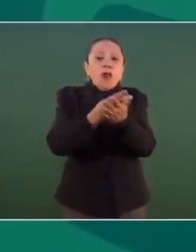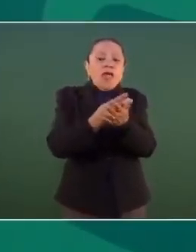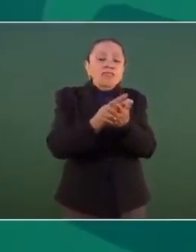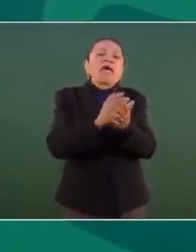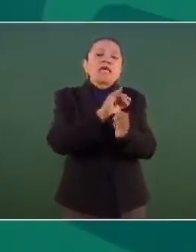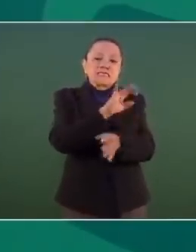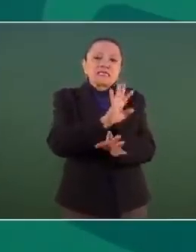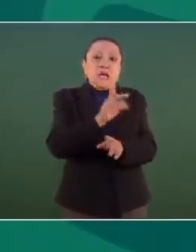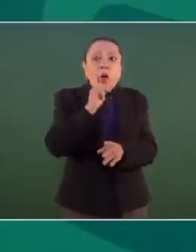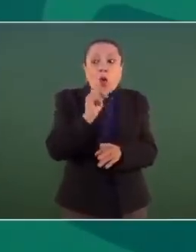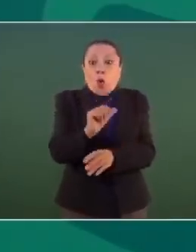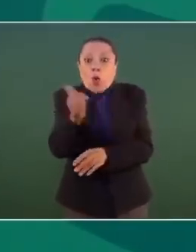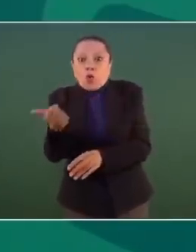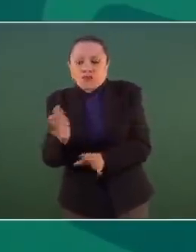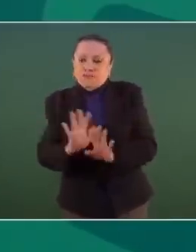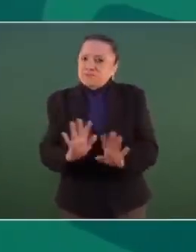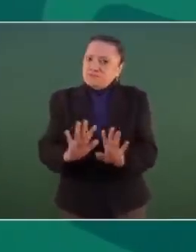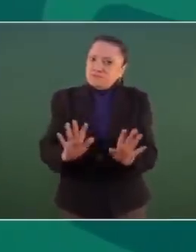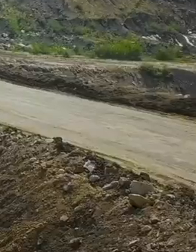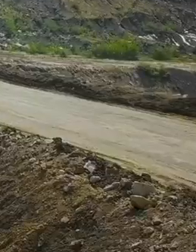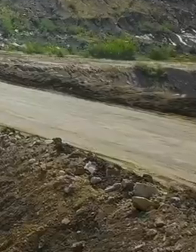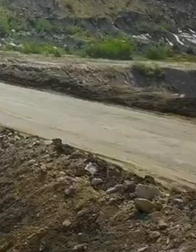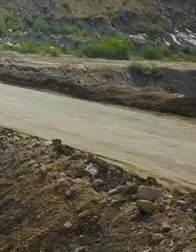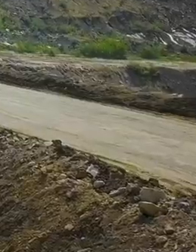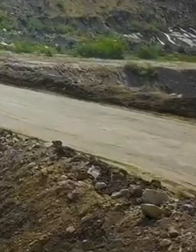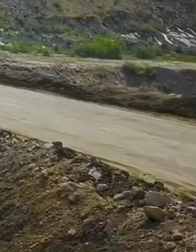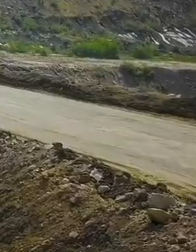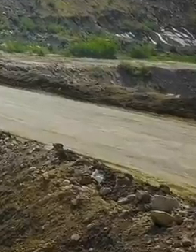Segundo, si se tiene una concesión minera,